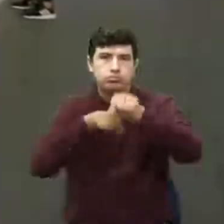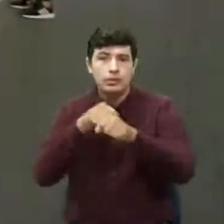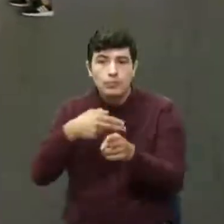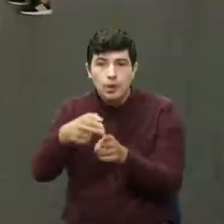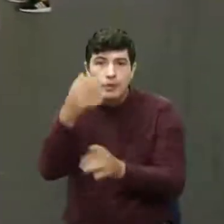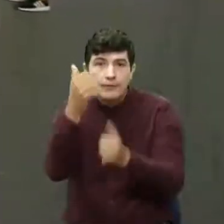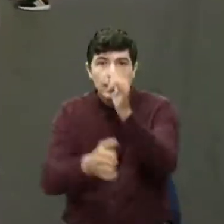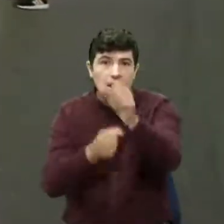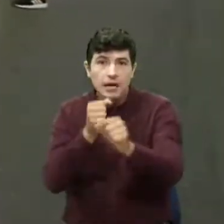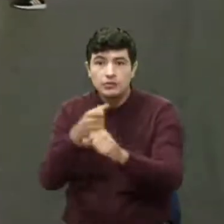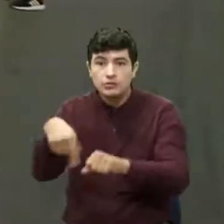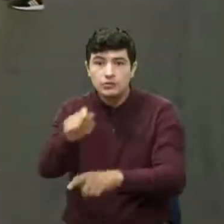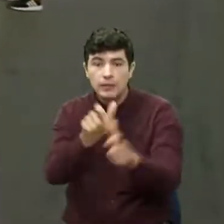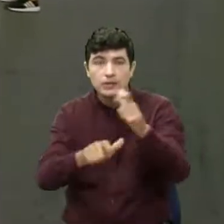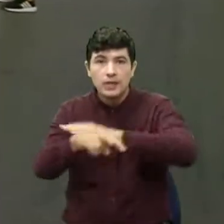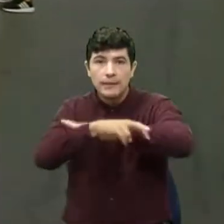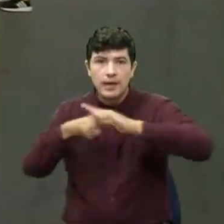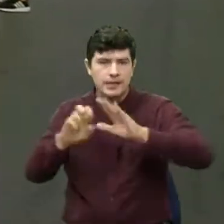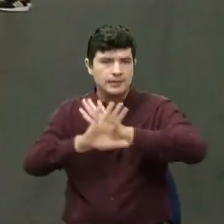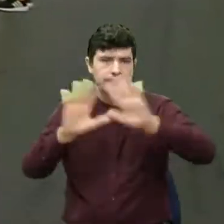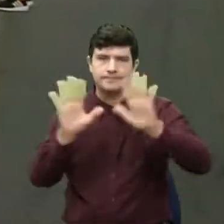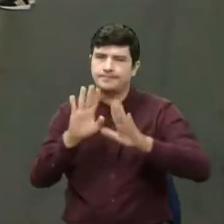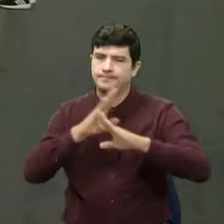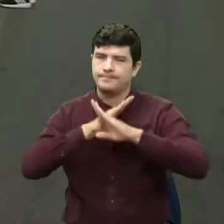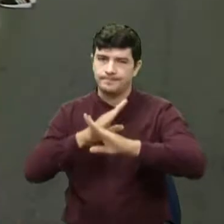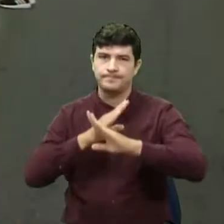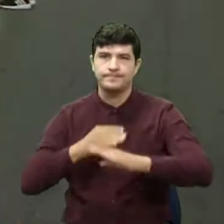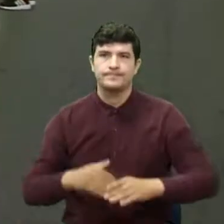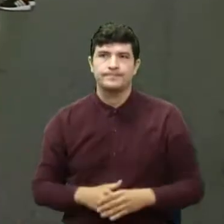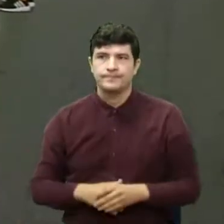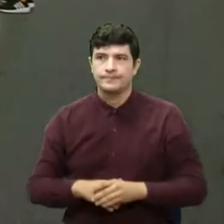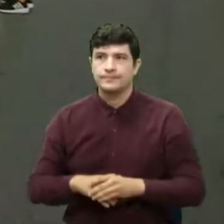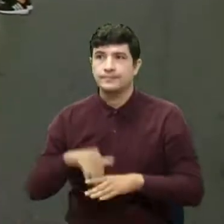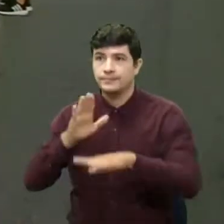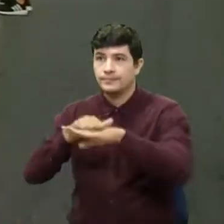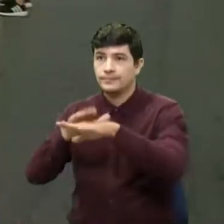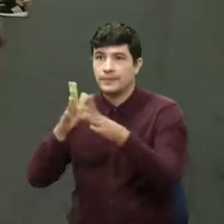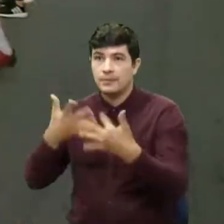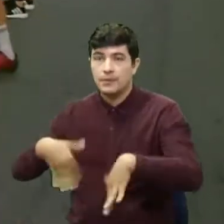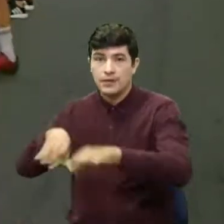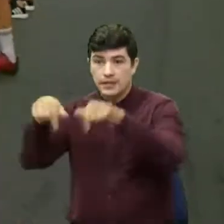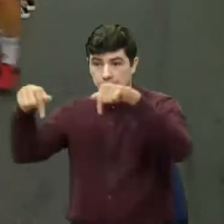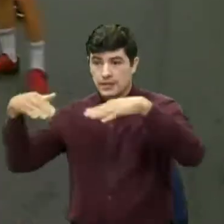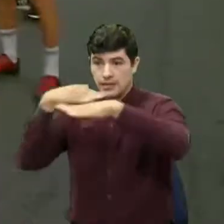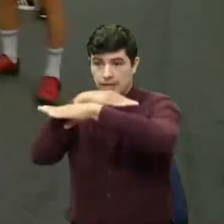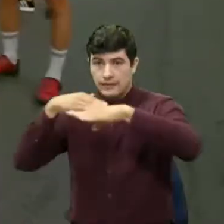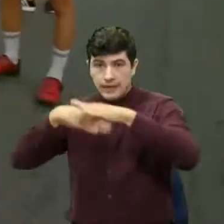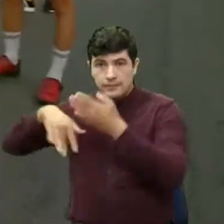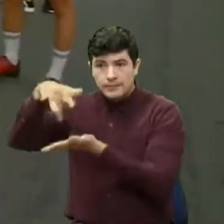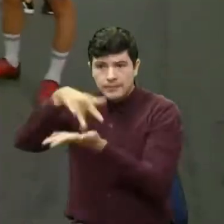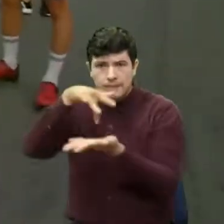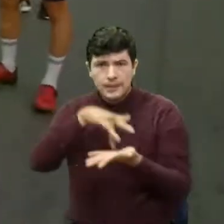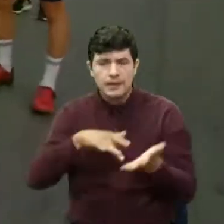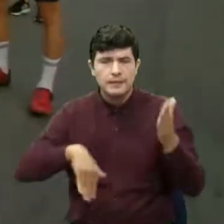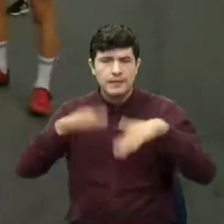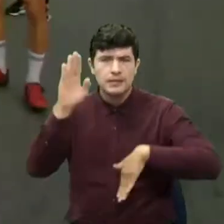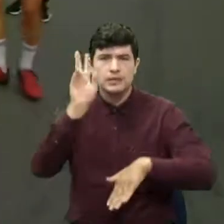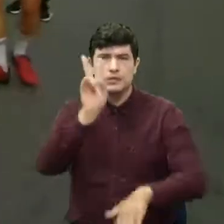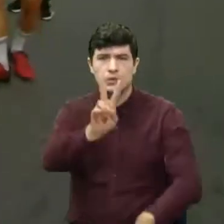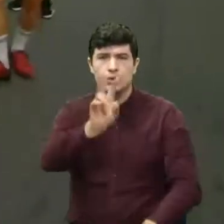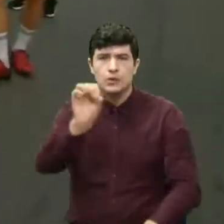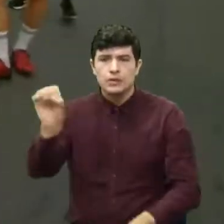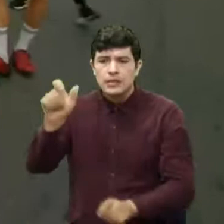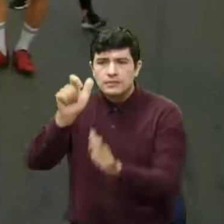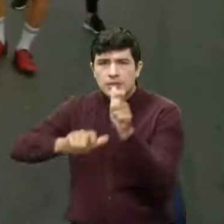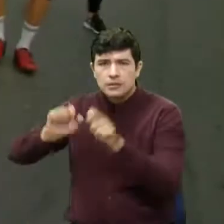año. Es importante destacar que en esta principal vía del área metropolitana de Bucaramanga participaron más de 200